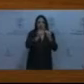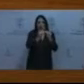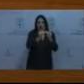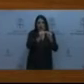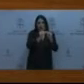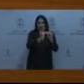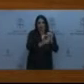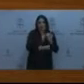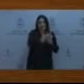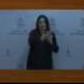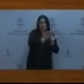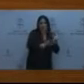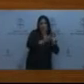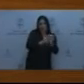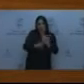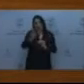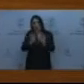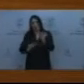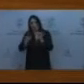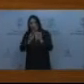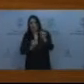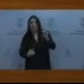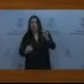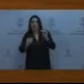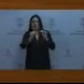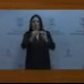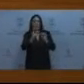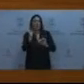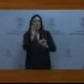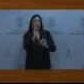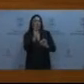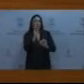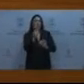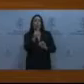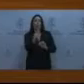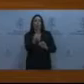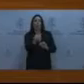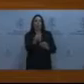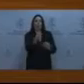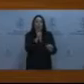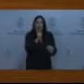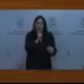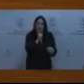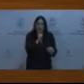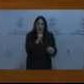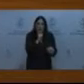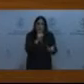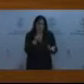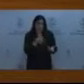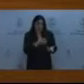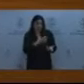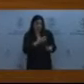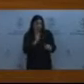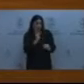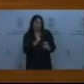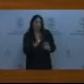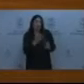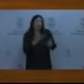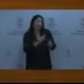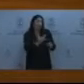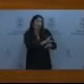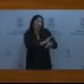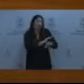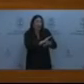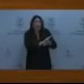ciclo. ¿Cuándo y cómo? Esta es la primera pregunta que tienen los sindicatos, que no tiene a bien su Consejería nunca recibirlos